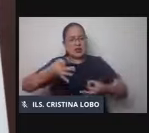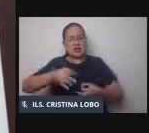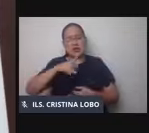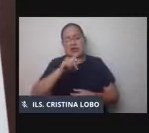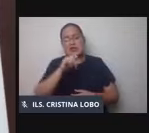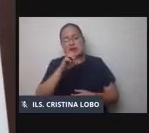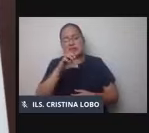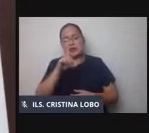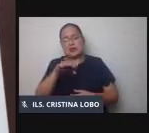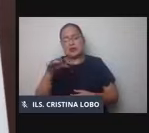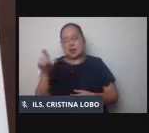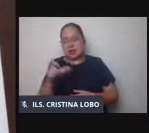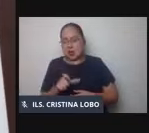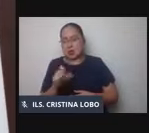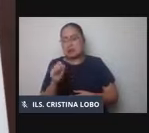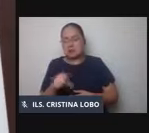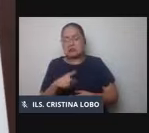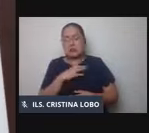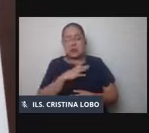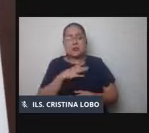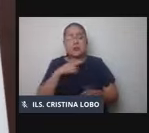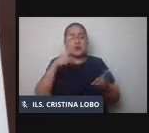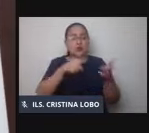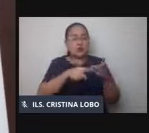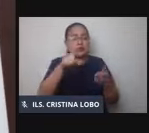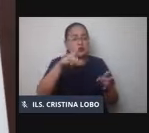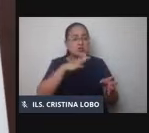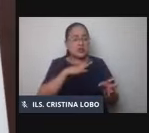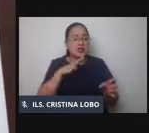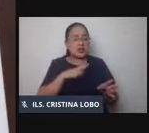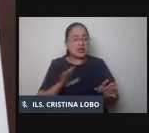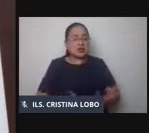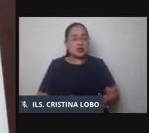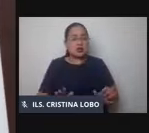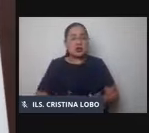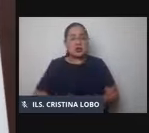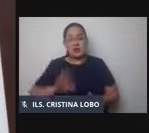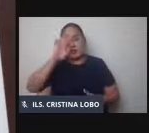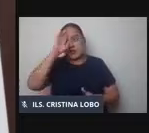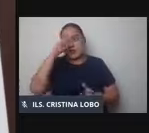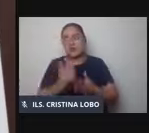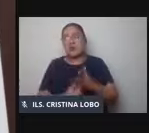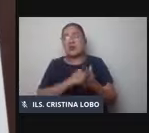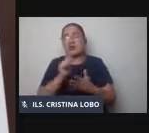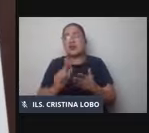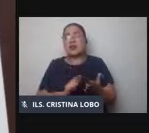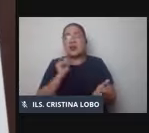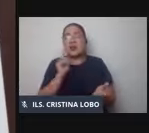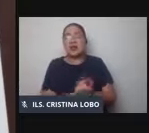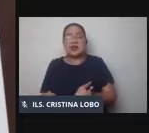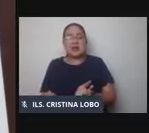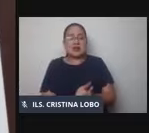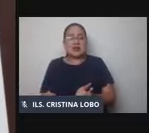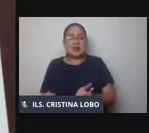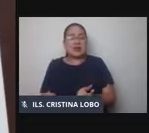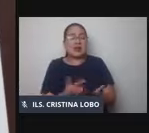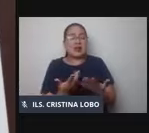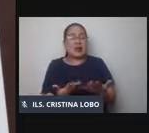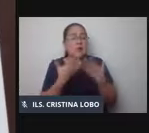de México. Cuando hay conductas ilícitas, ¿no? Que bueno, son deshonestas. Bueno, pues que la